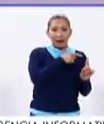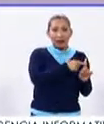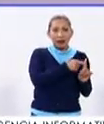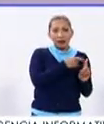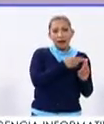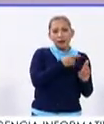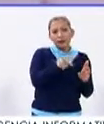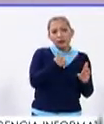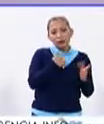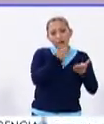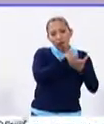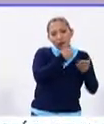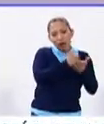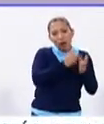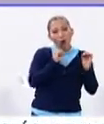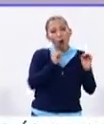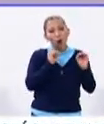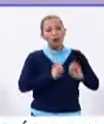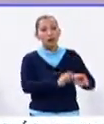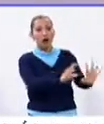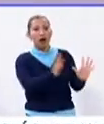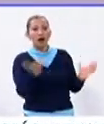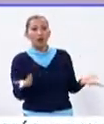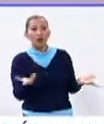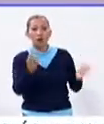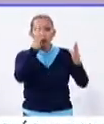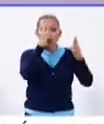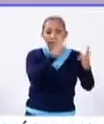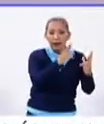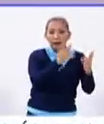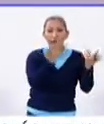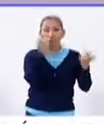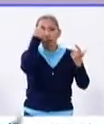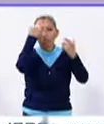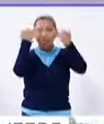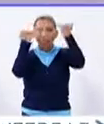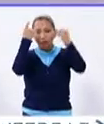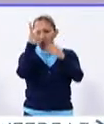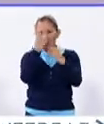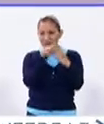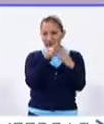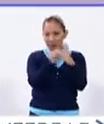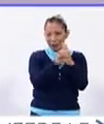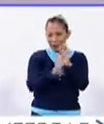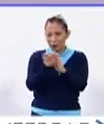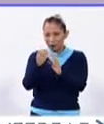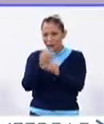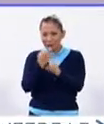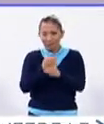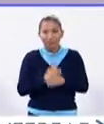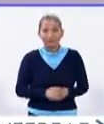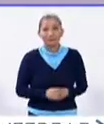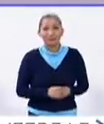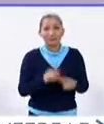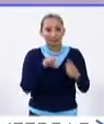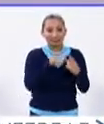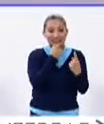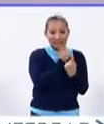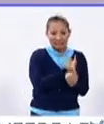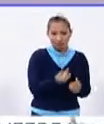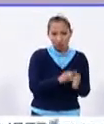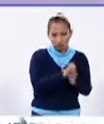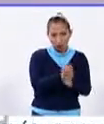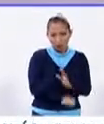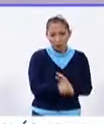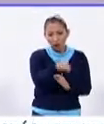qué punto los acompañas, por otro lado, hasta qué punto los respetas, ¿no? Me vienen a la mente dos casos muy emblemáticos ahorita. El de los